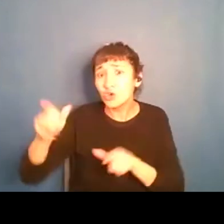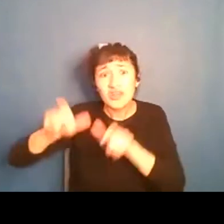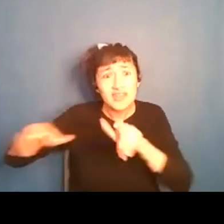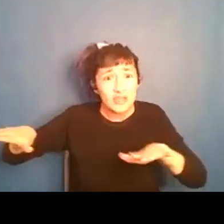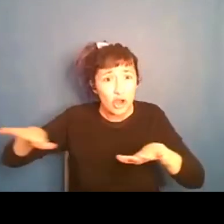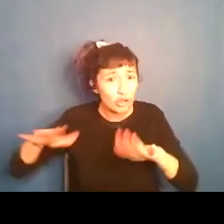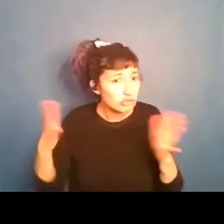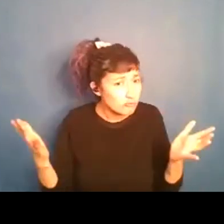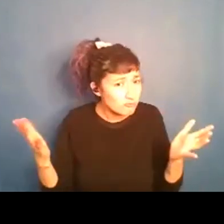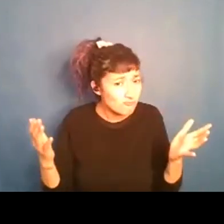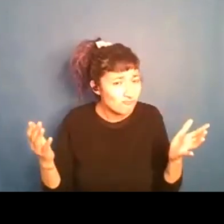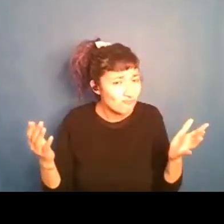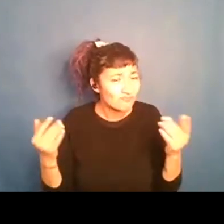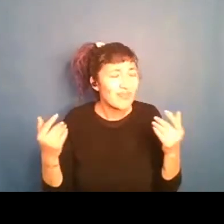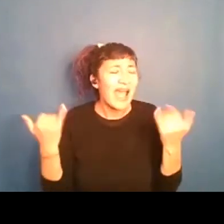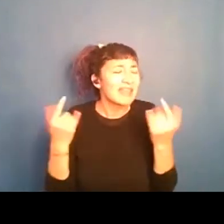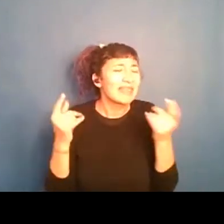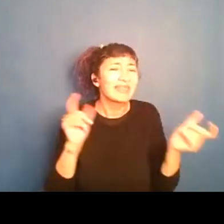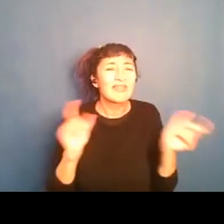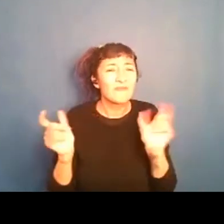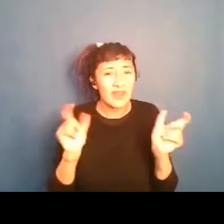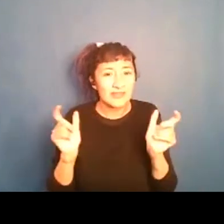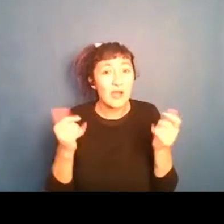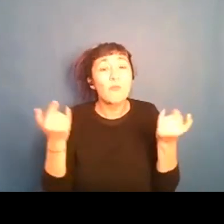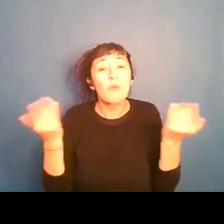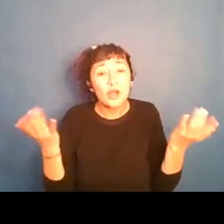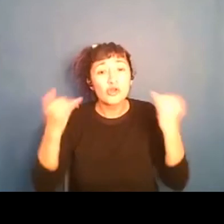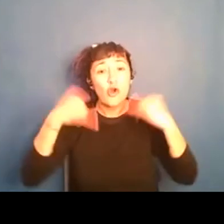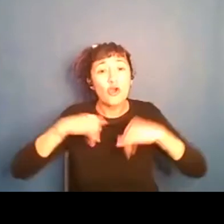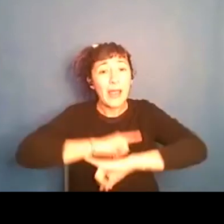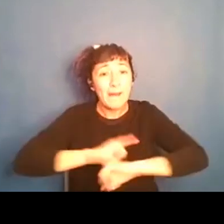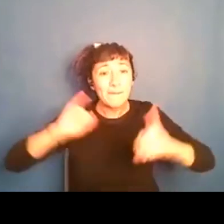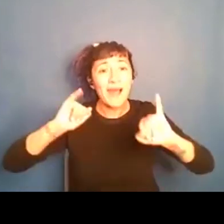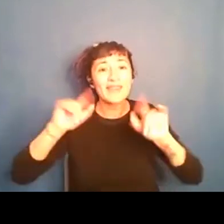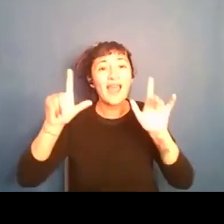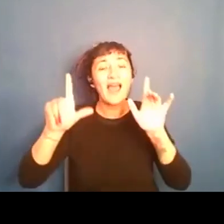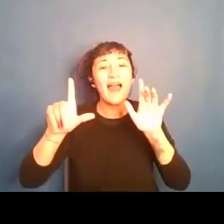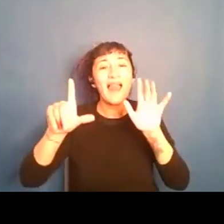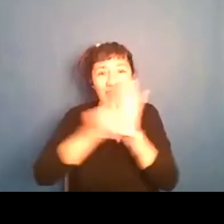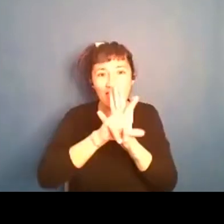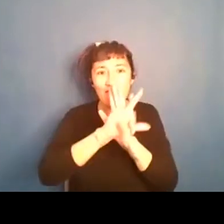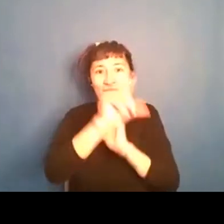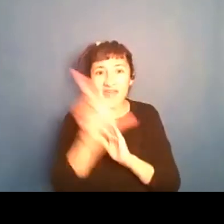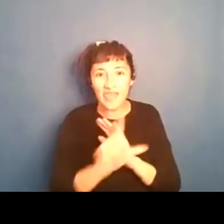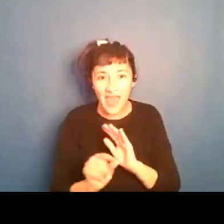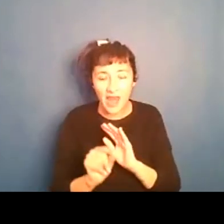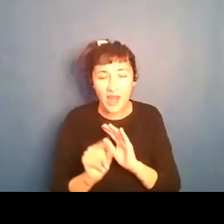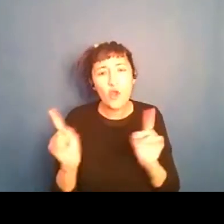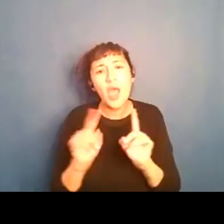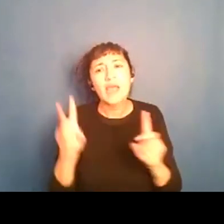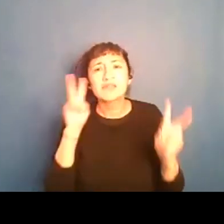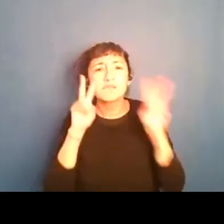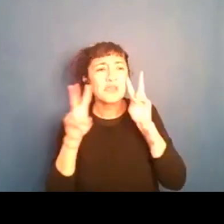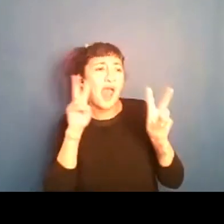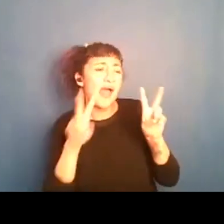Son cosas muy diferentes. Por eso hoy la campaña de ley federal no está mirando a la mirada de